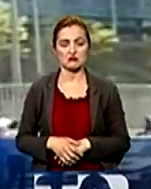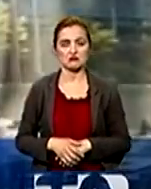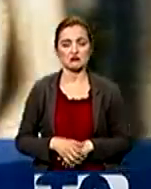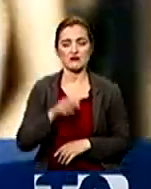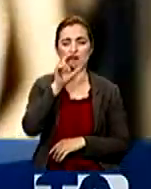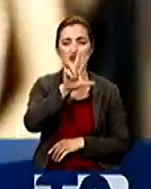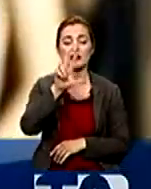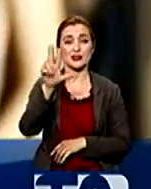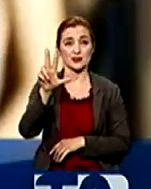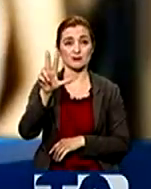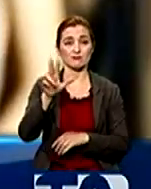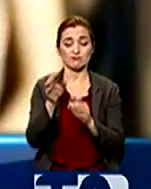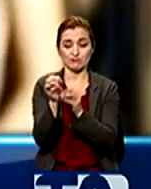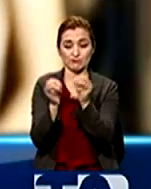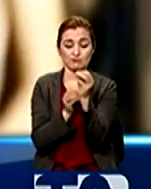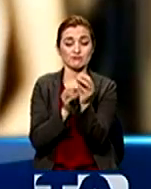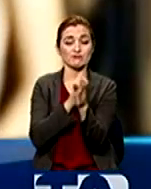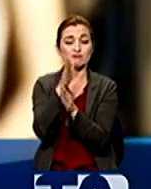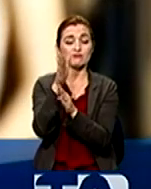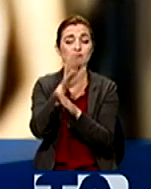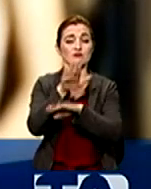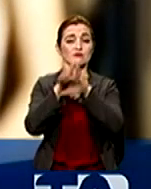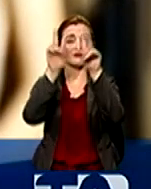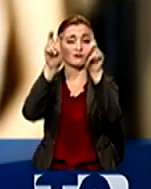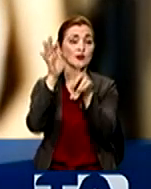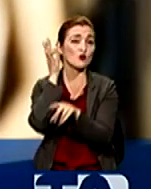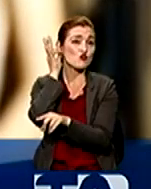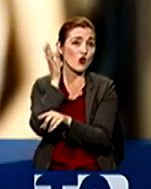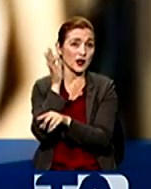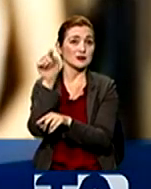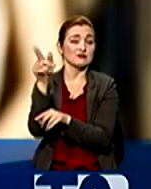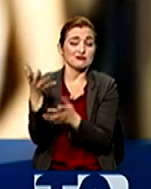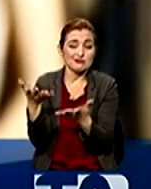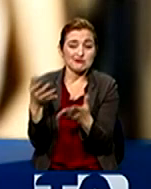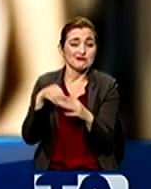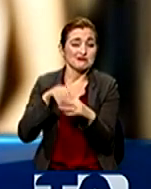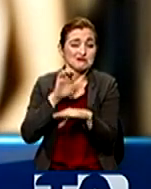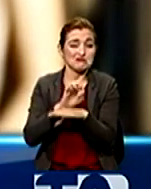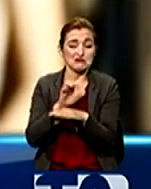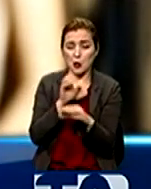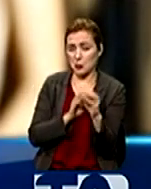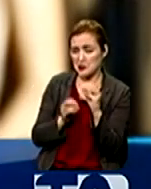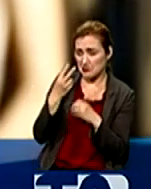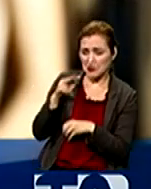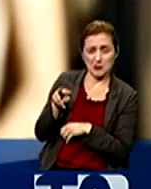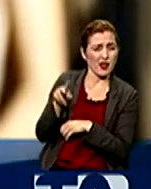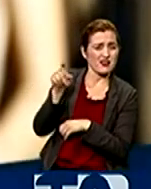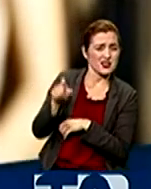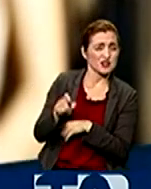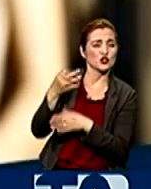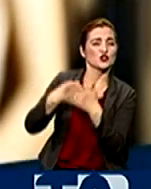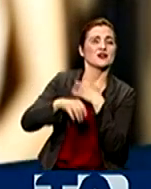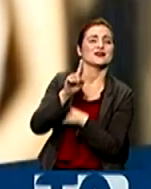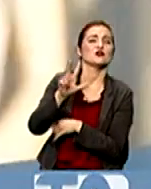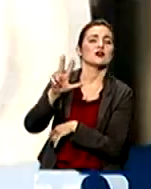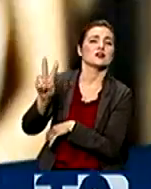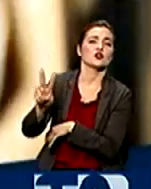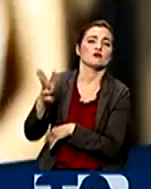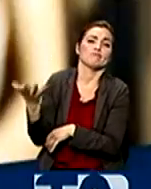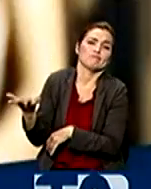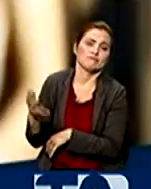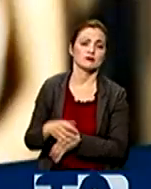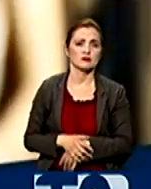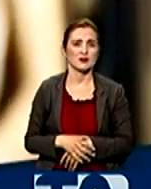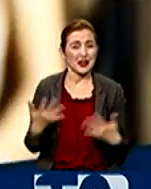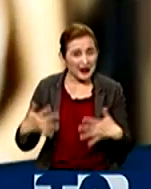Son 33 las unidades judiciales especializadas en cuestión de género en el país, pero de acuerdo a los observatorios, se necesitan 132. Pero eso no es